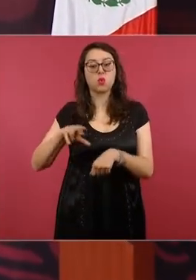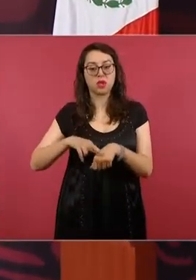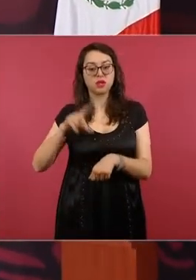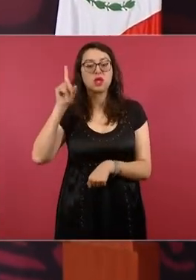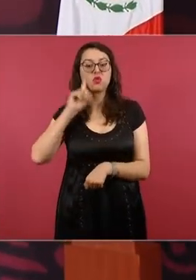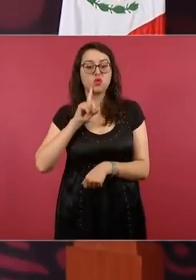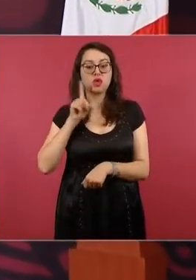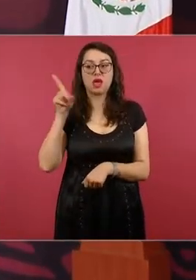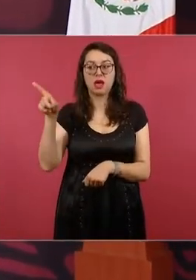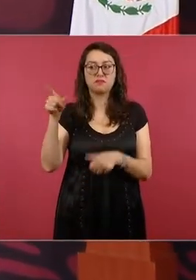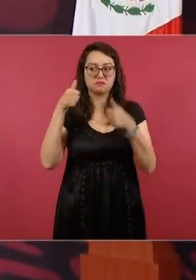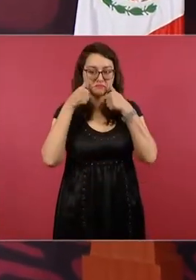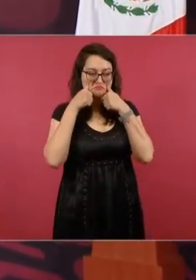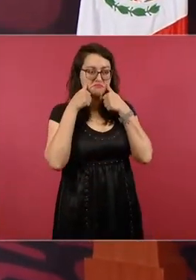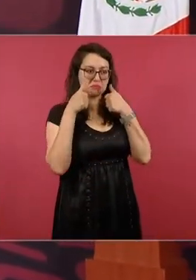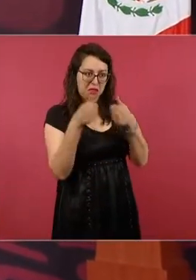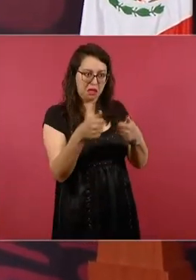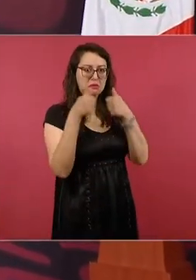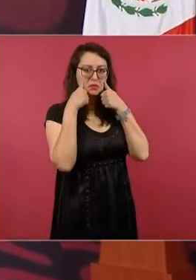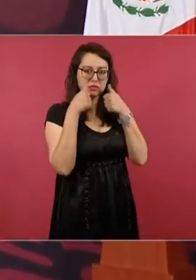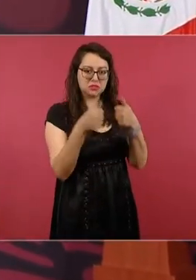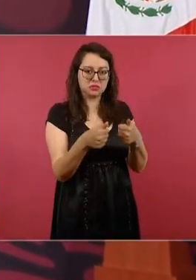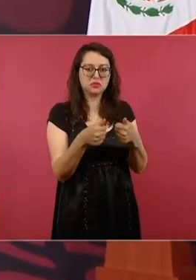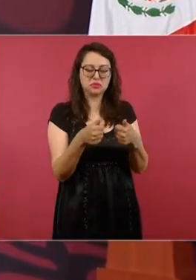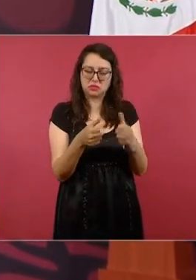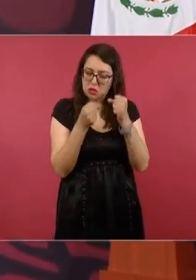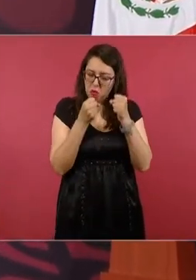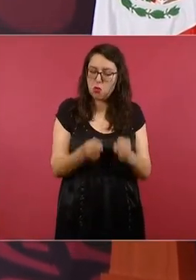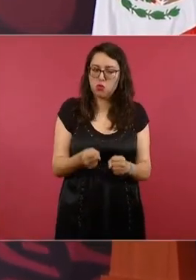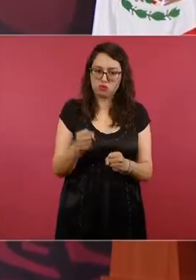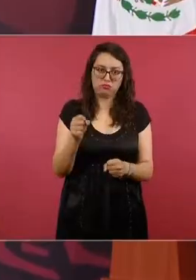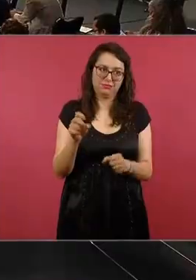sí, por lo importante del eclipse,